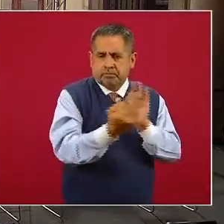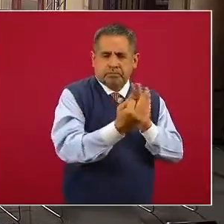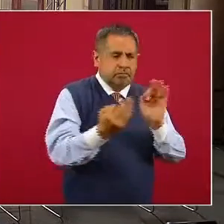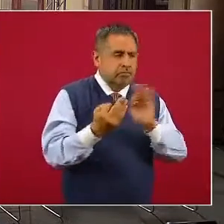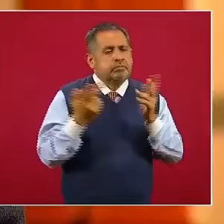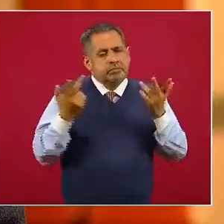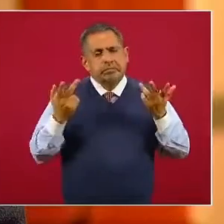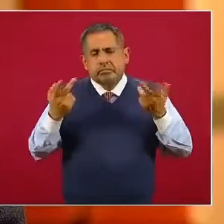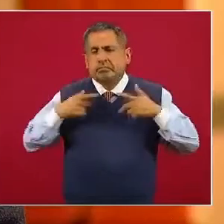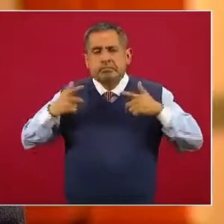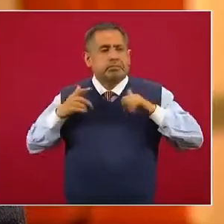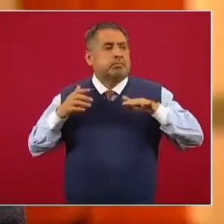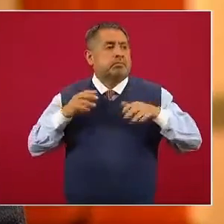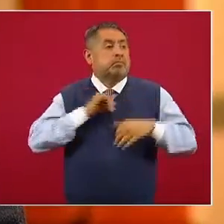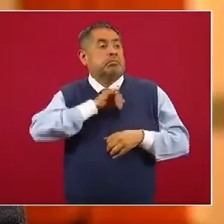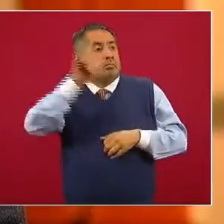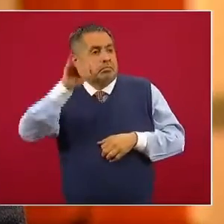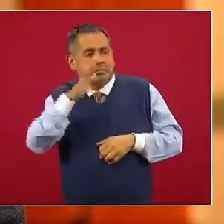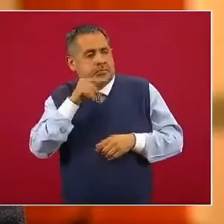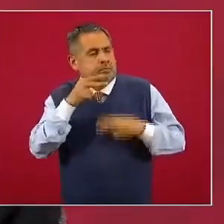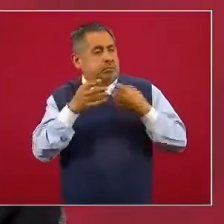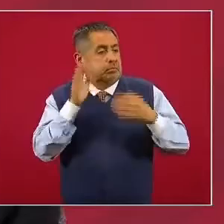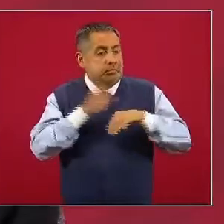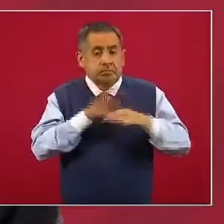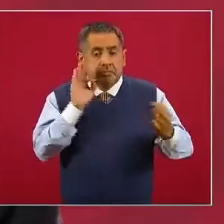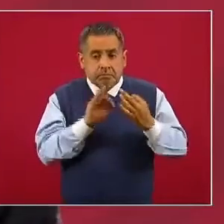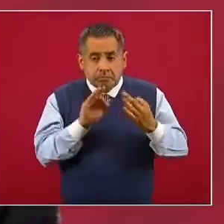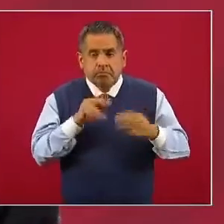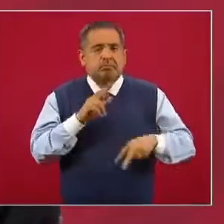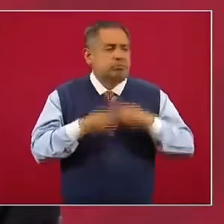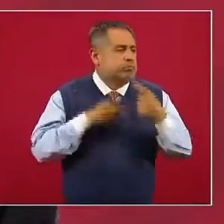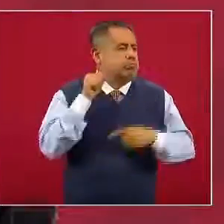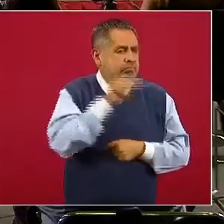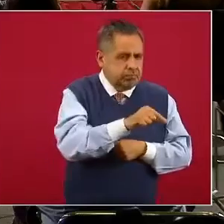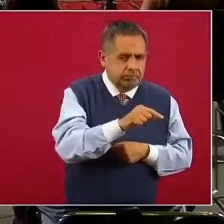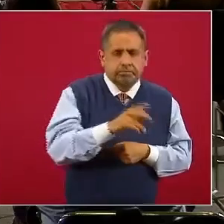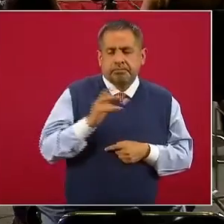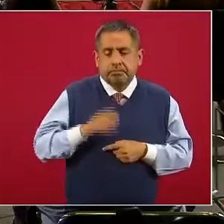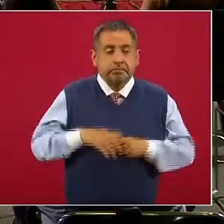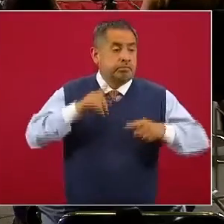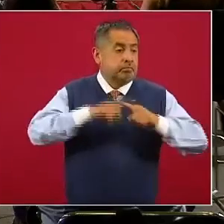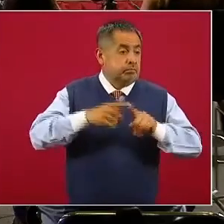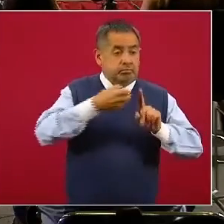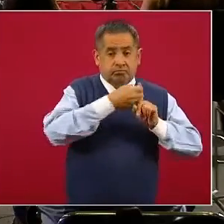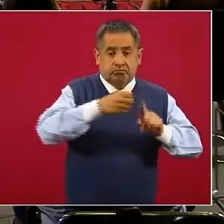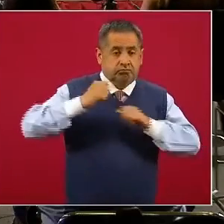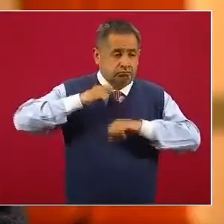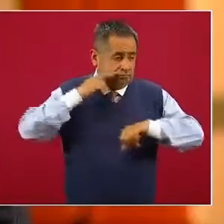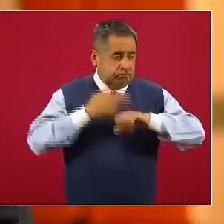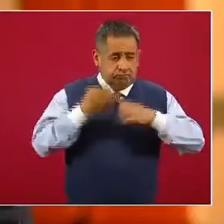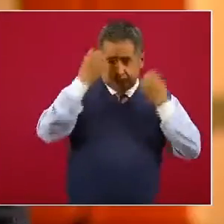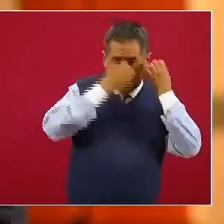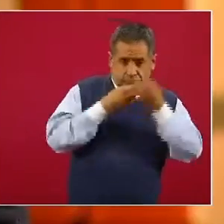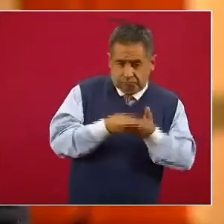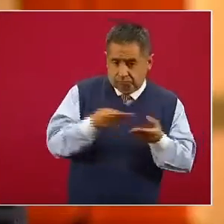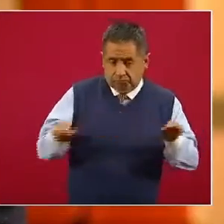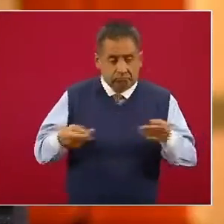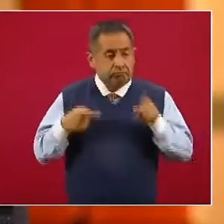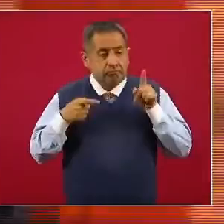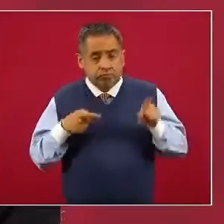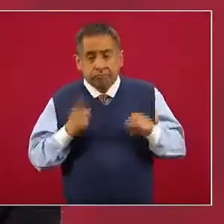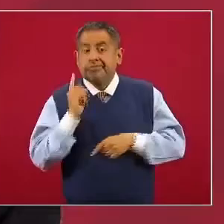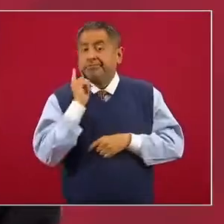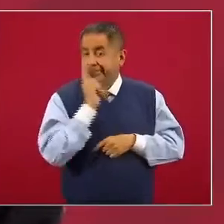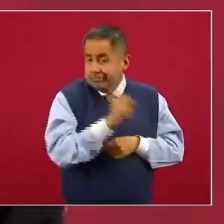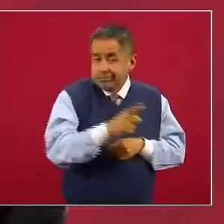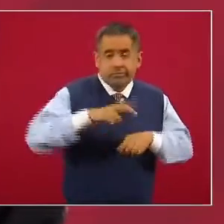a las personas aspirantes, y quien administra el operativo del examen es